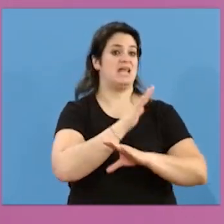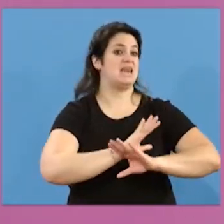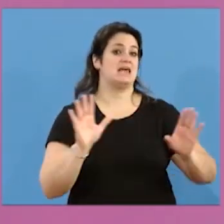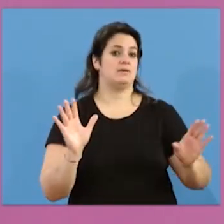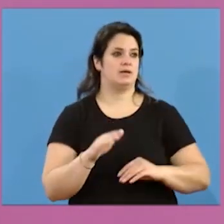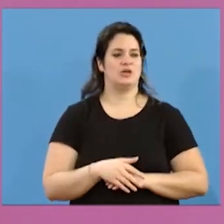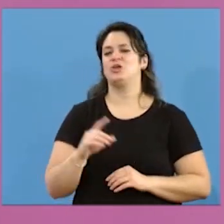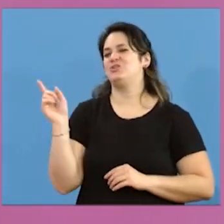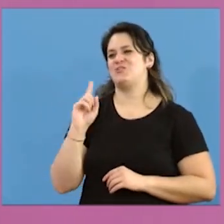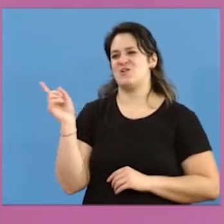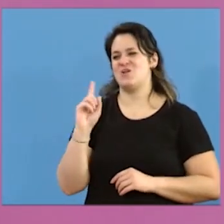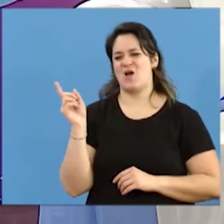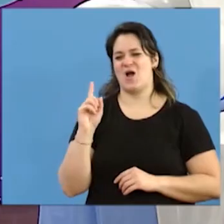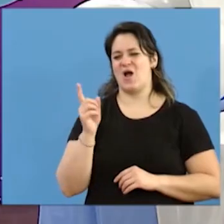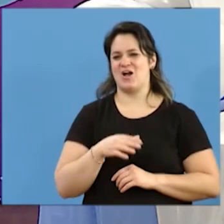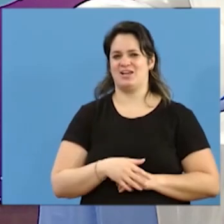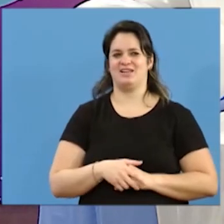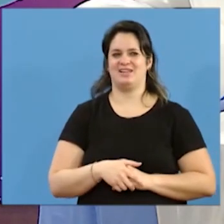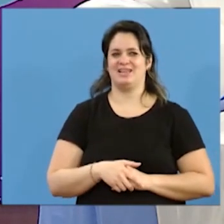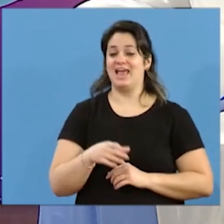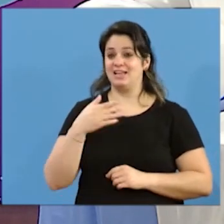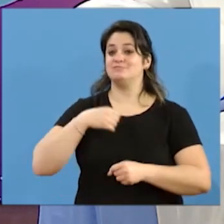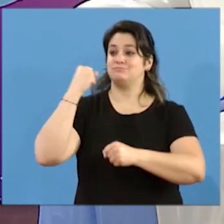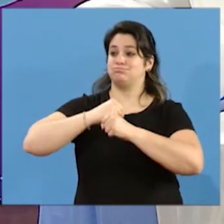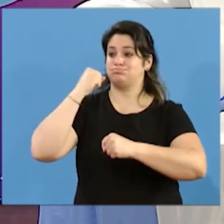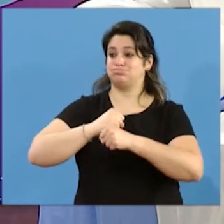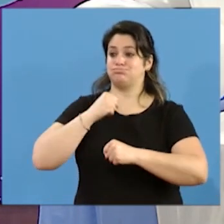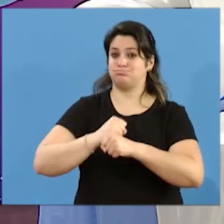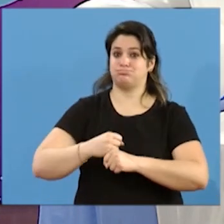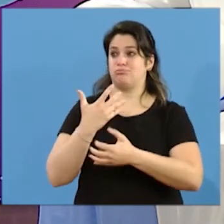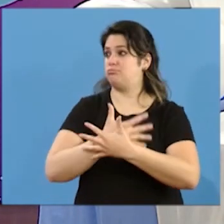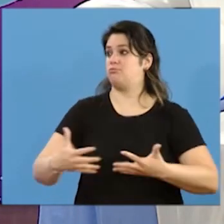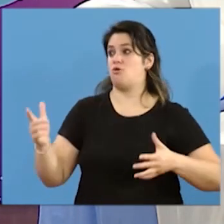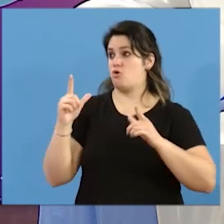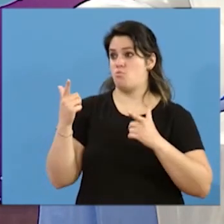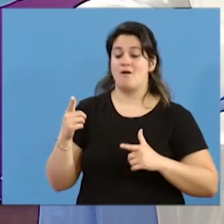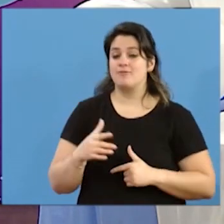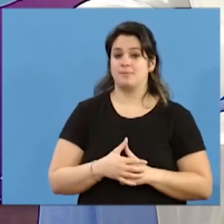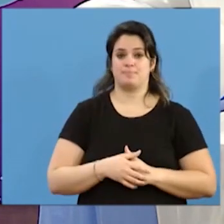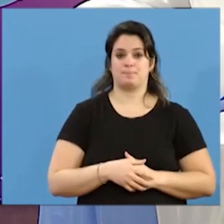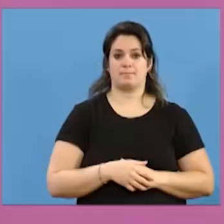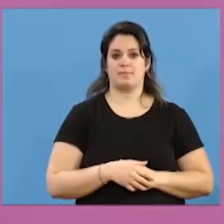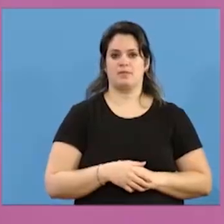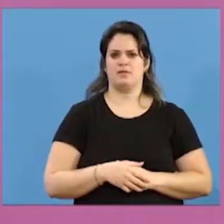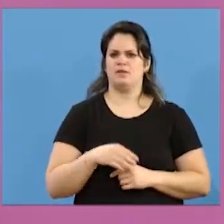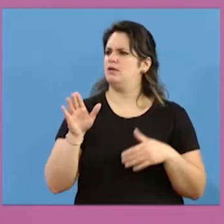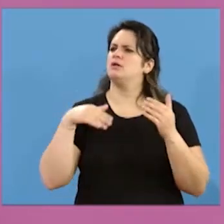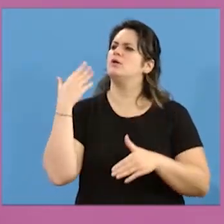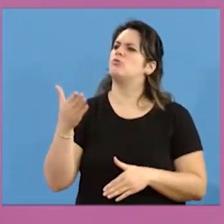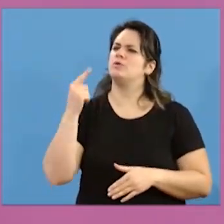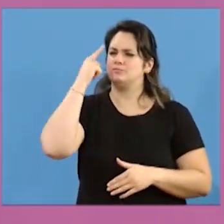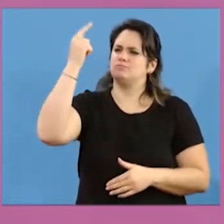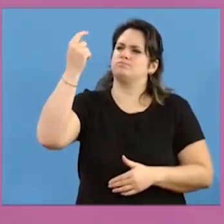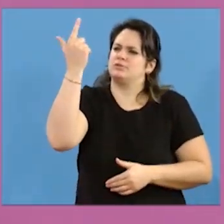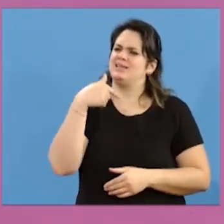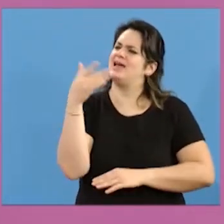más. No, mijito, él trabajó sin descansar, pero... ¿Y cuándo se le ocurrió